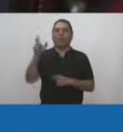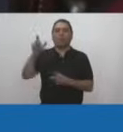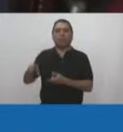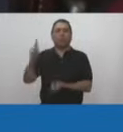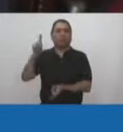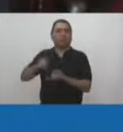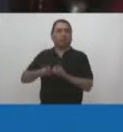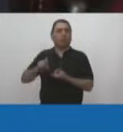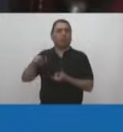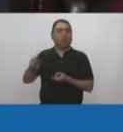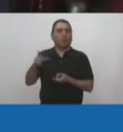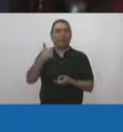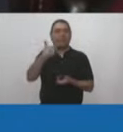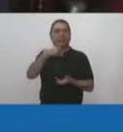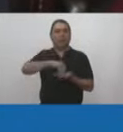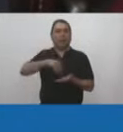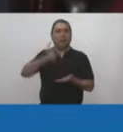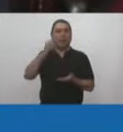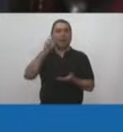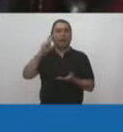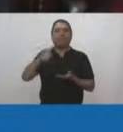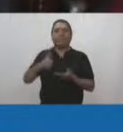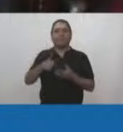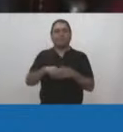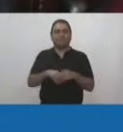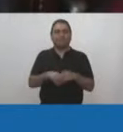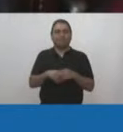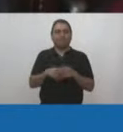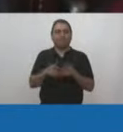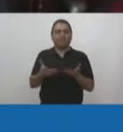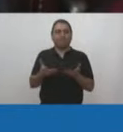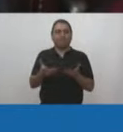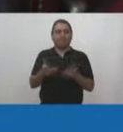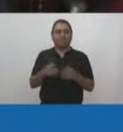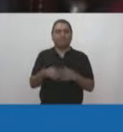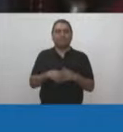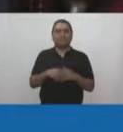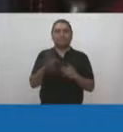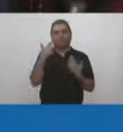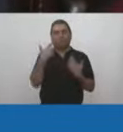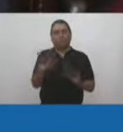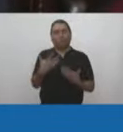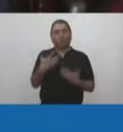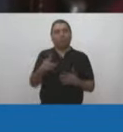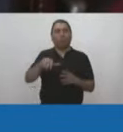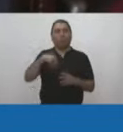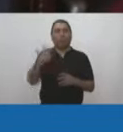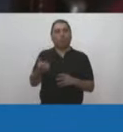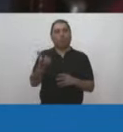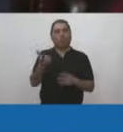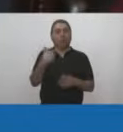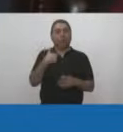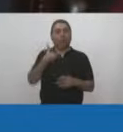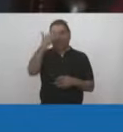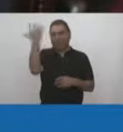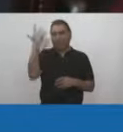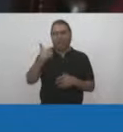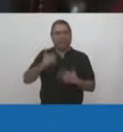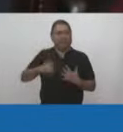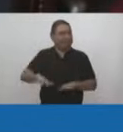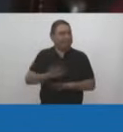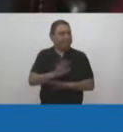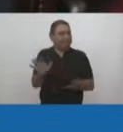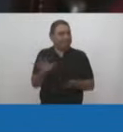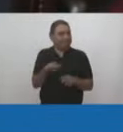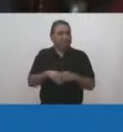dio, muchos senadores como usted, nosotros hemos entrevistado diciendo no estoy de acuerdo, yo no voté, no participé, pero la realidad es que